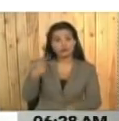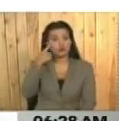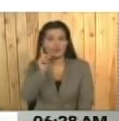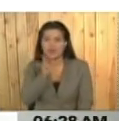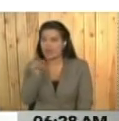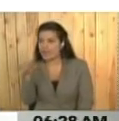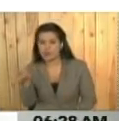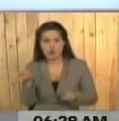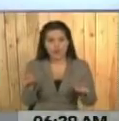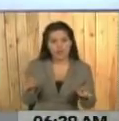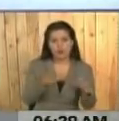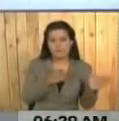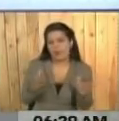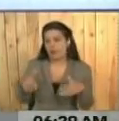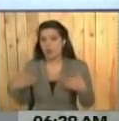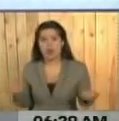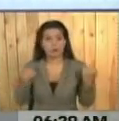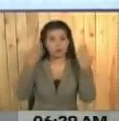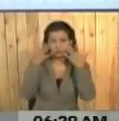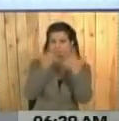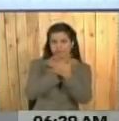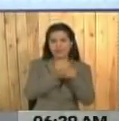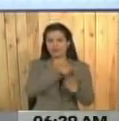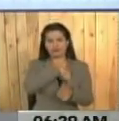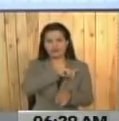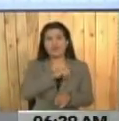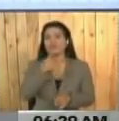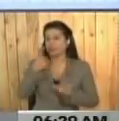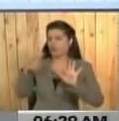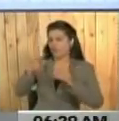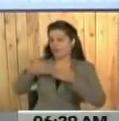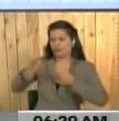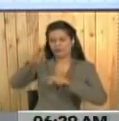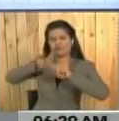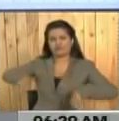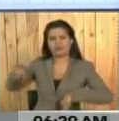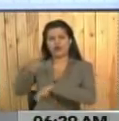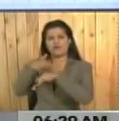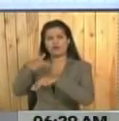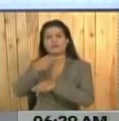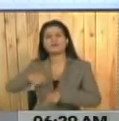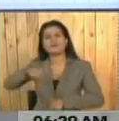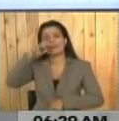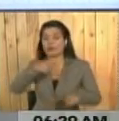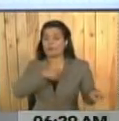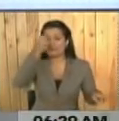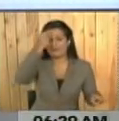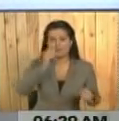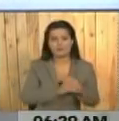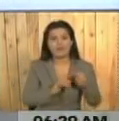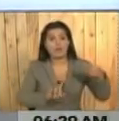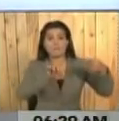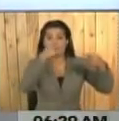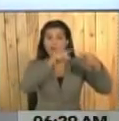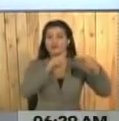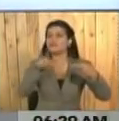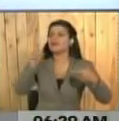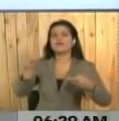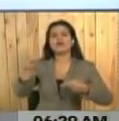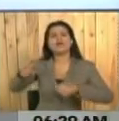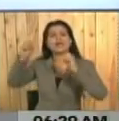cuál herramienta utilizar para en seis meses acabar con el gobierno del presidente Nicolás Maduro la primera lograr la renuncia la segunda aprobar una